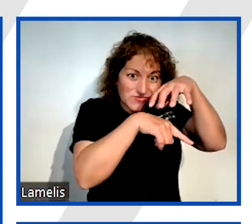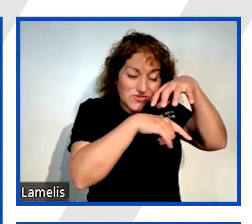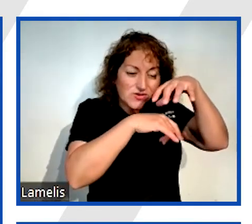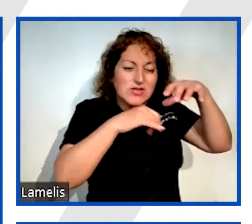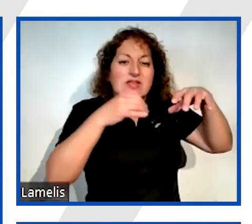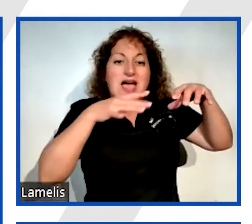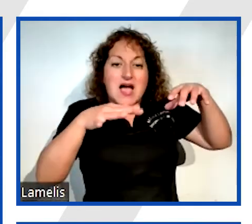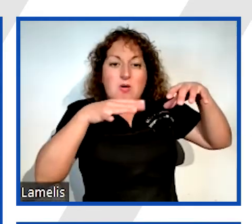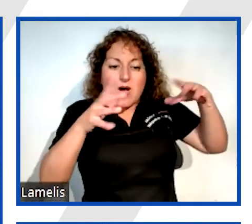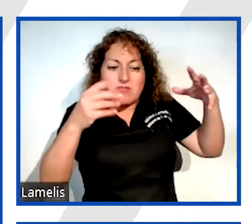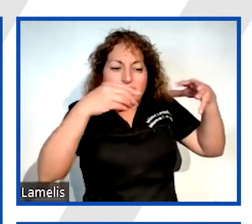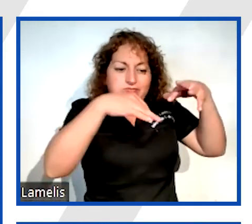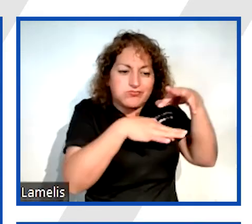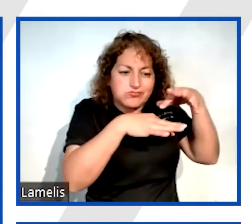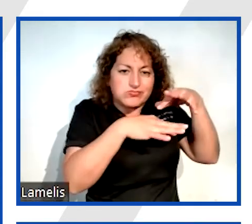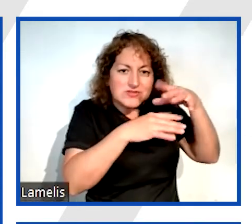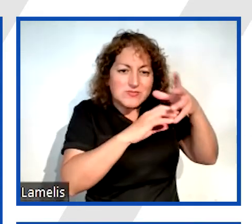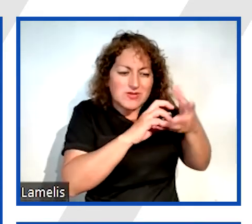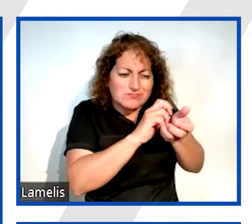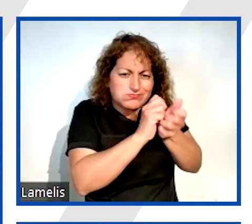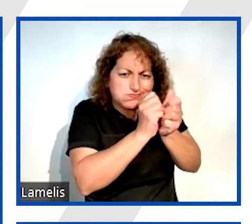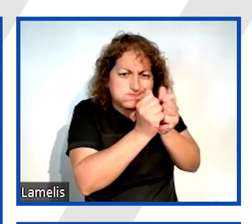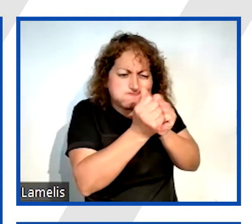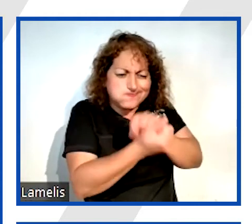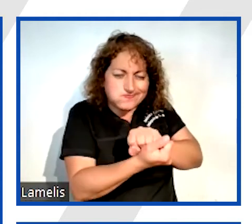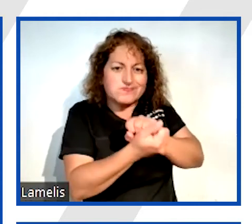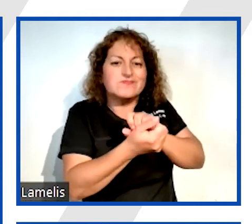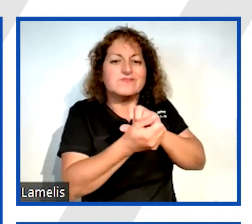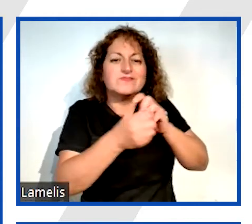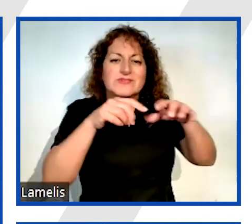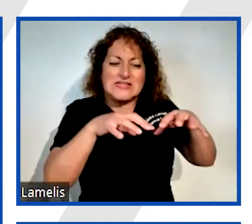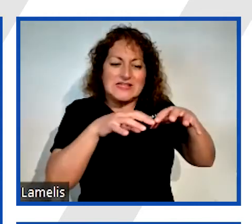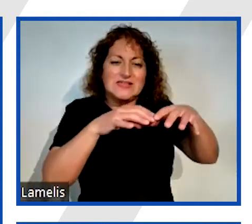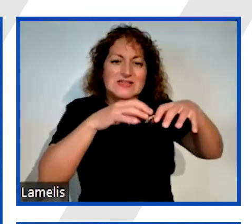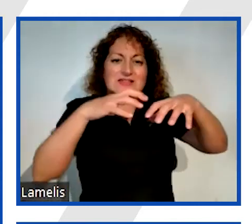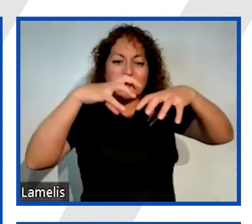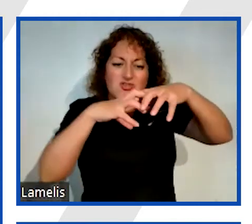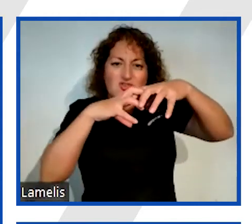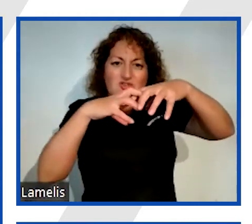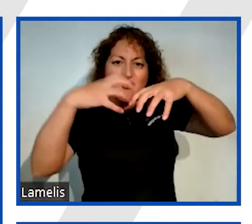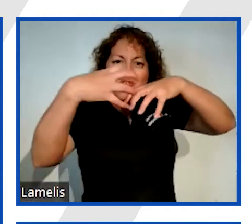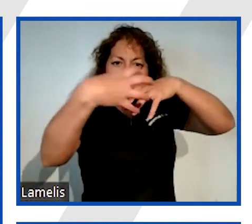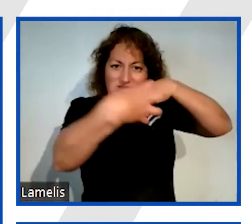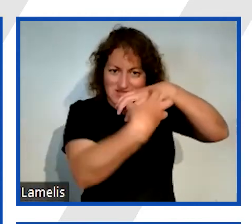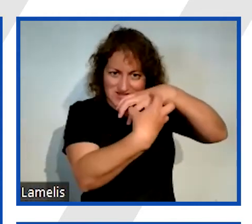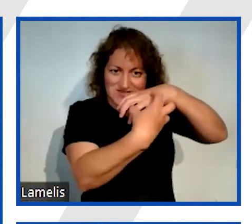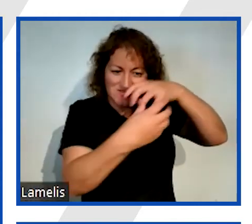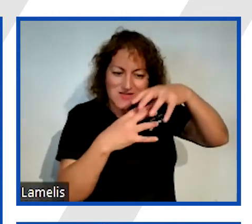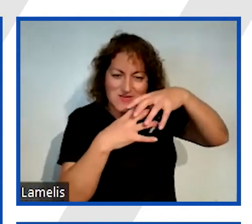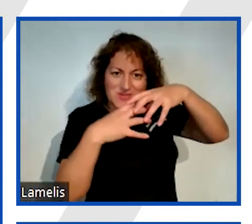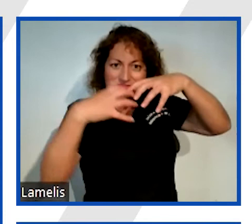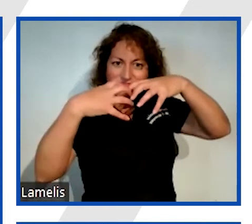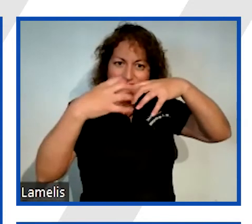como otros materiales y empezó a quedar mucho mucho mucho verdad espacio en los continentes para para nueva